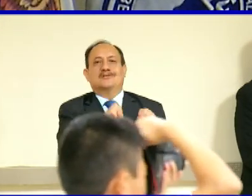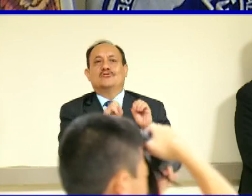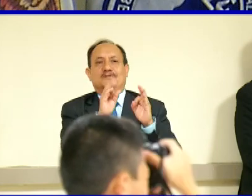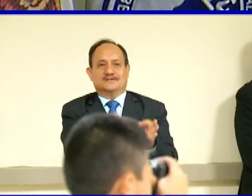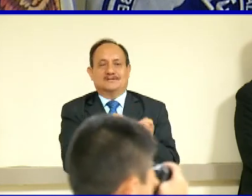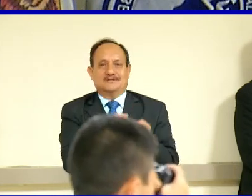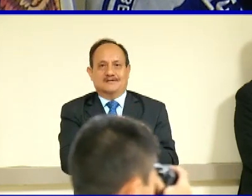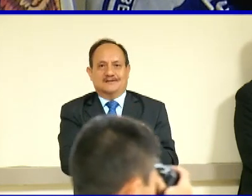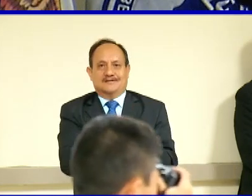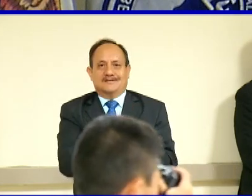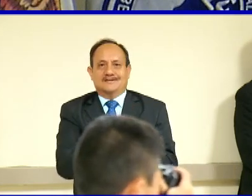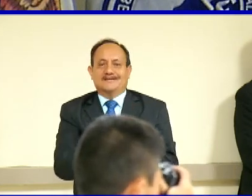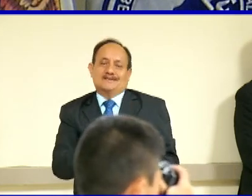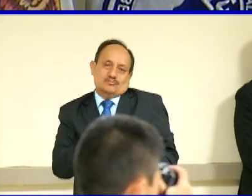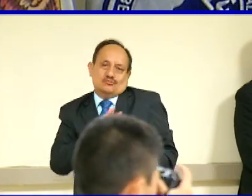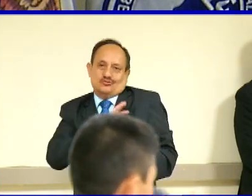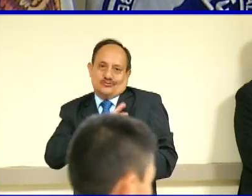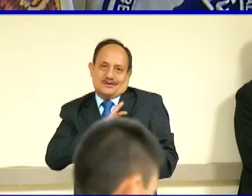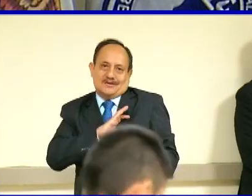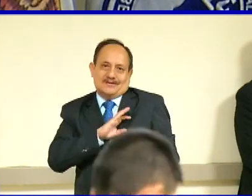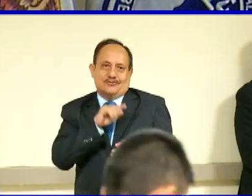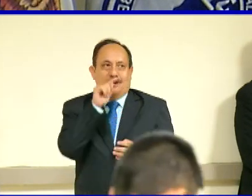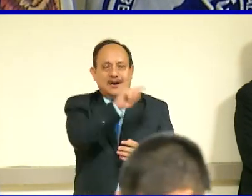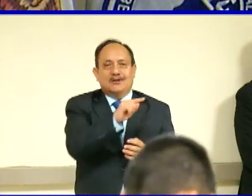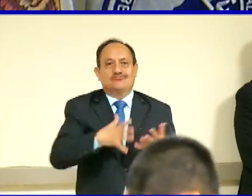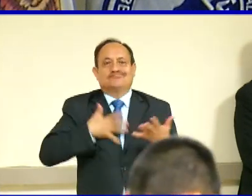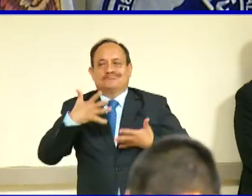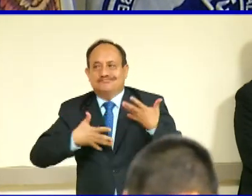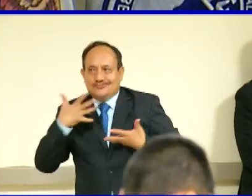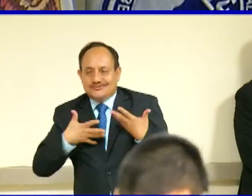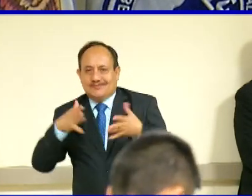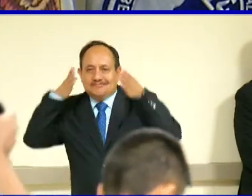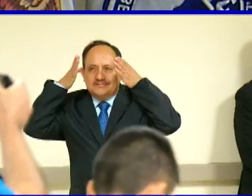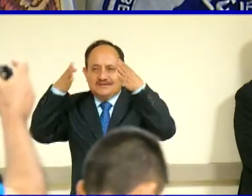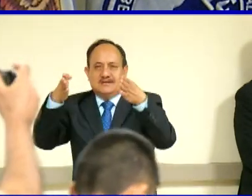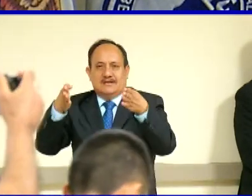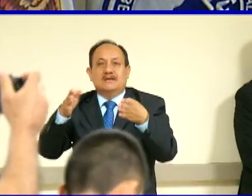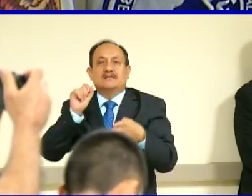damos con mucho reconocimiento a tu entusiasmo, tu dedicación y